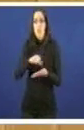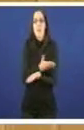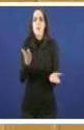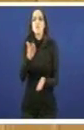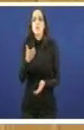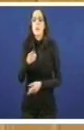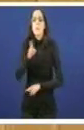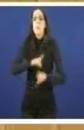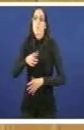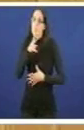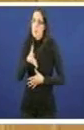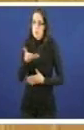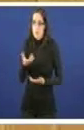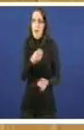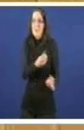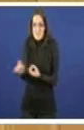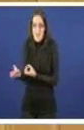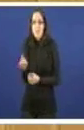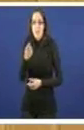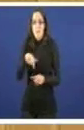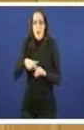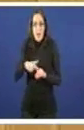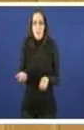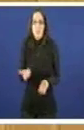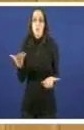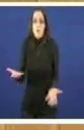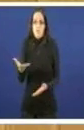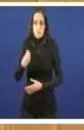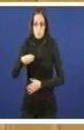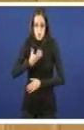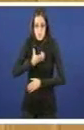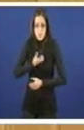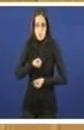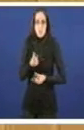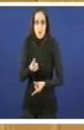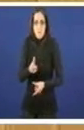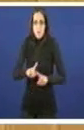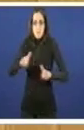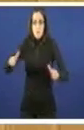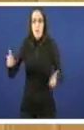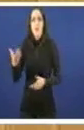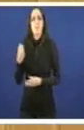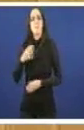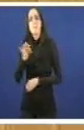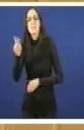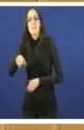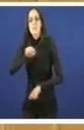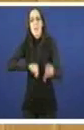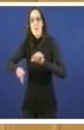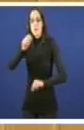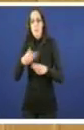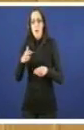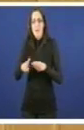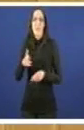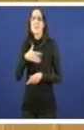que cada día hai máis prazas de escolas infantis nos concellos e as decisións políticas señor Parga duns e de outros iso non é o